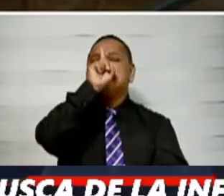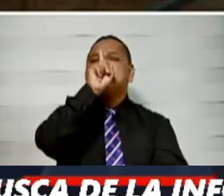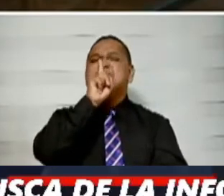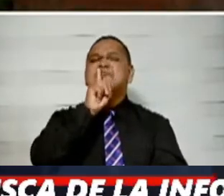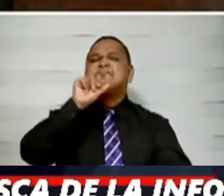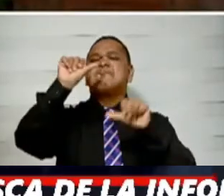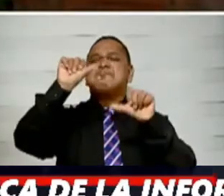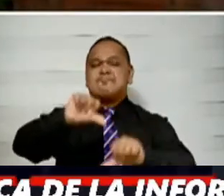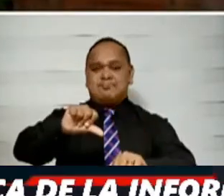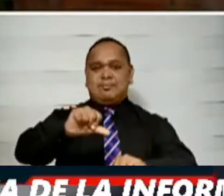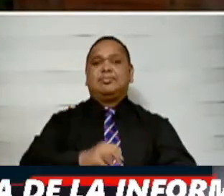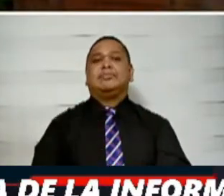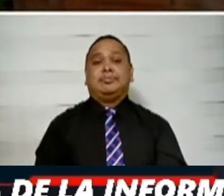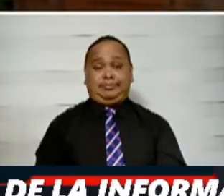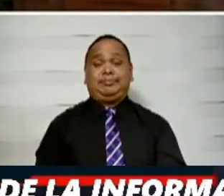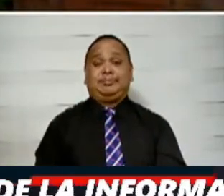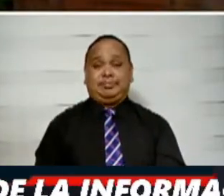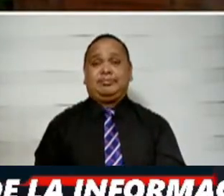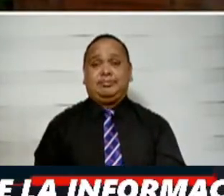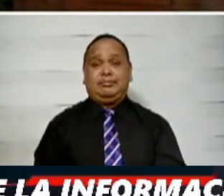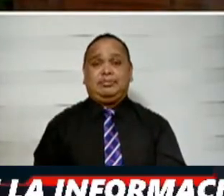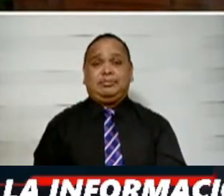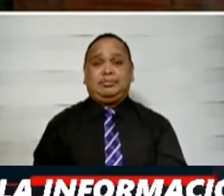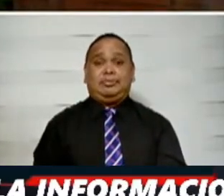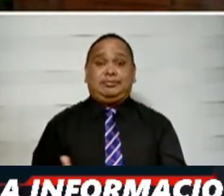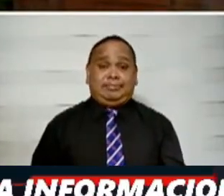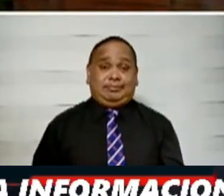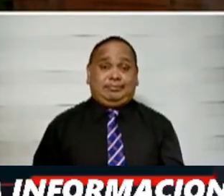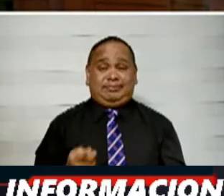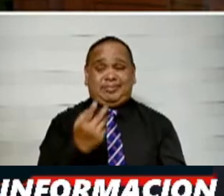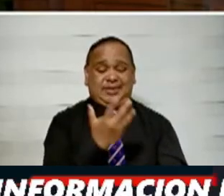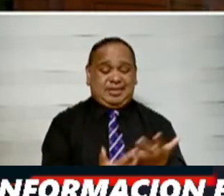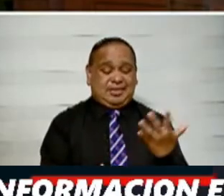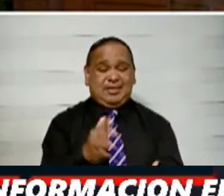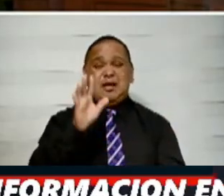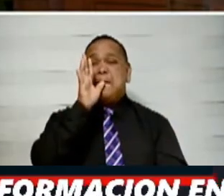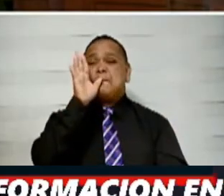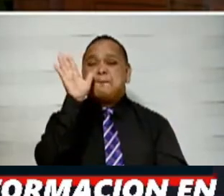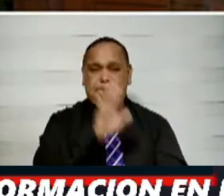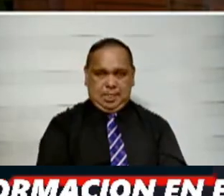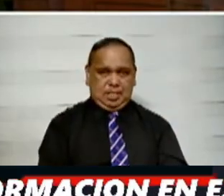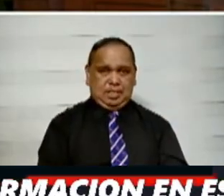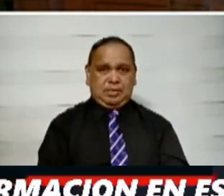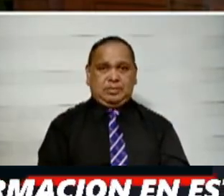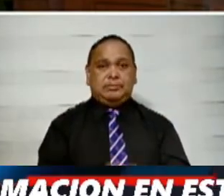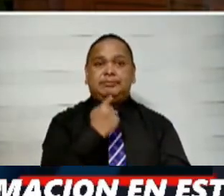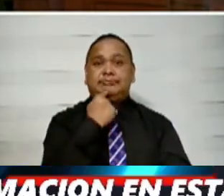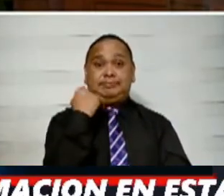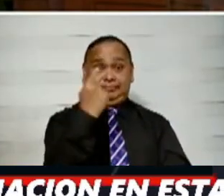pero no tiene pero ningún sustento. Los leyes están mal hechos, ¿eh? Porque ustedes van a escuchar